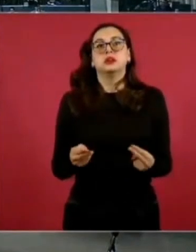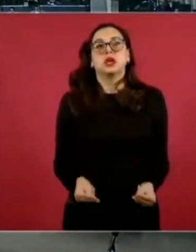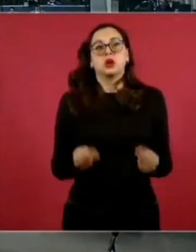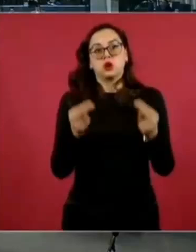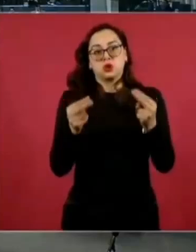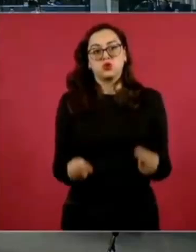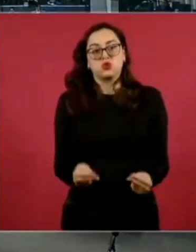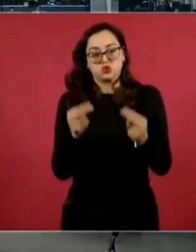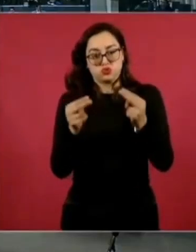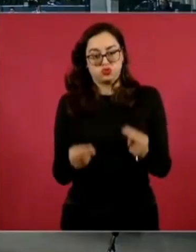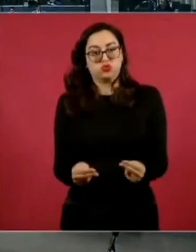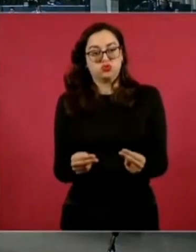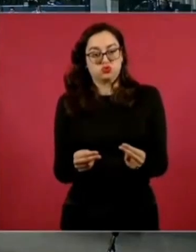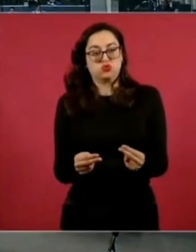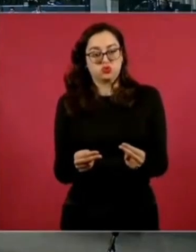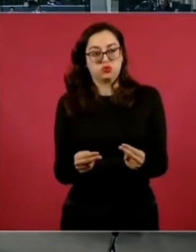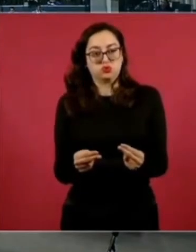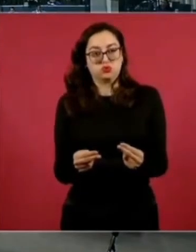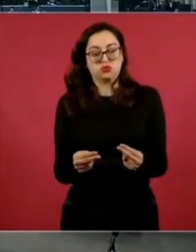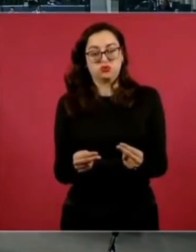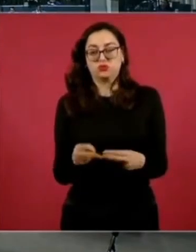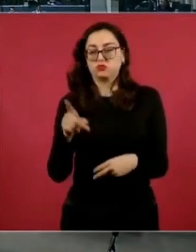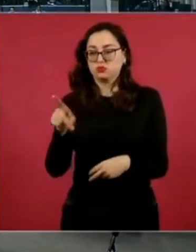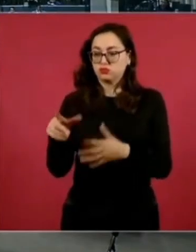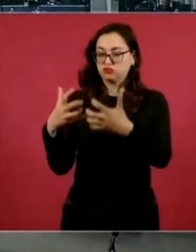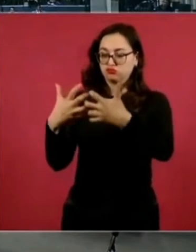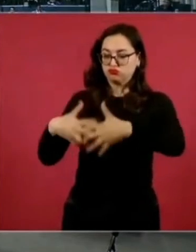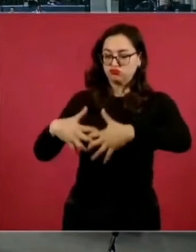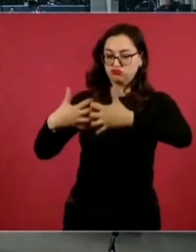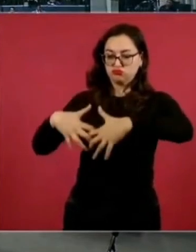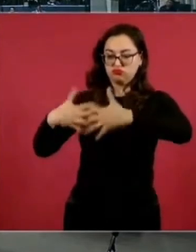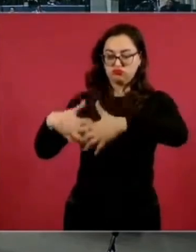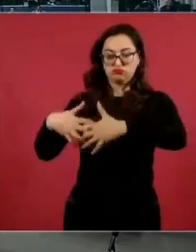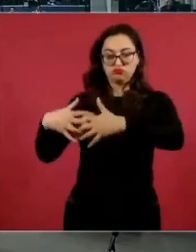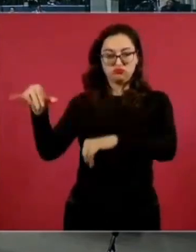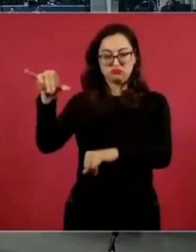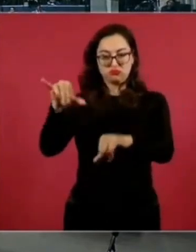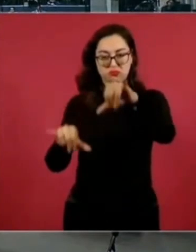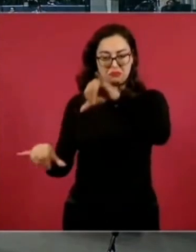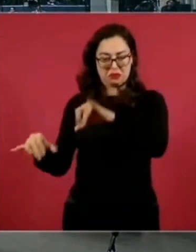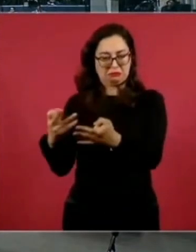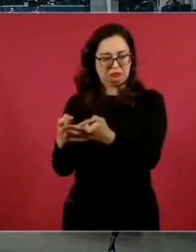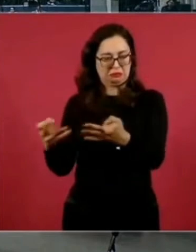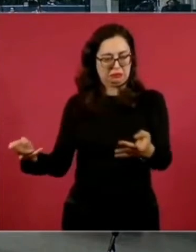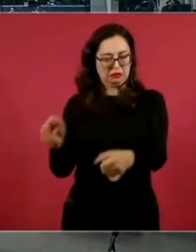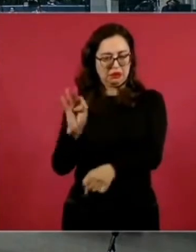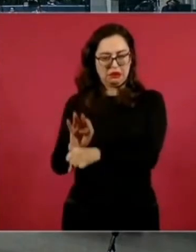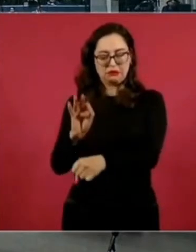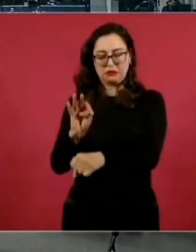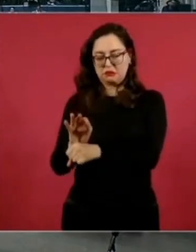una fábrica de fertilizantes que costaba $50 millones